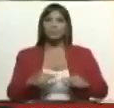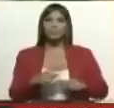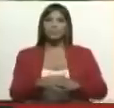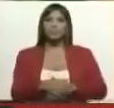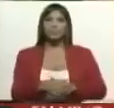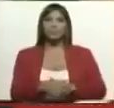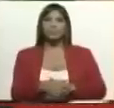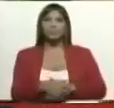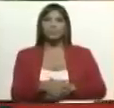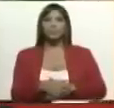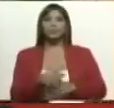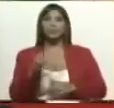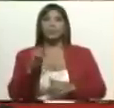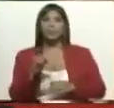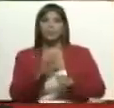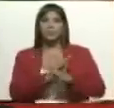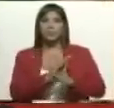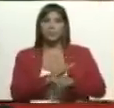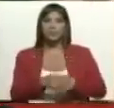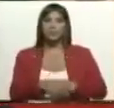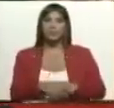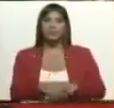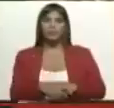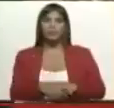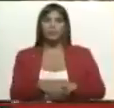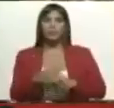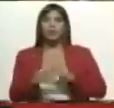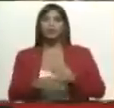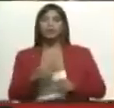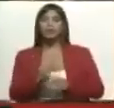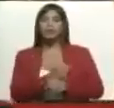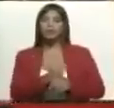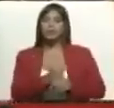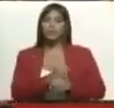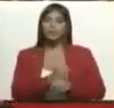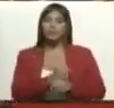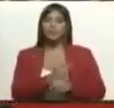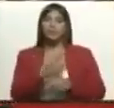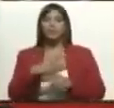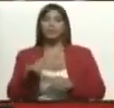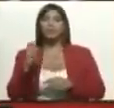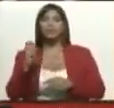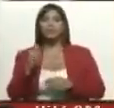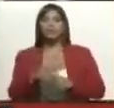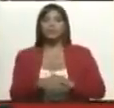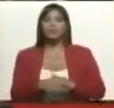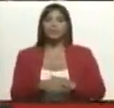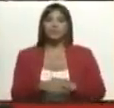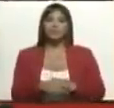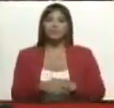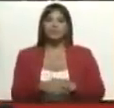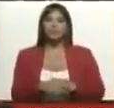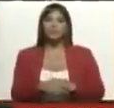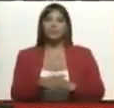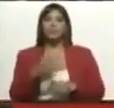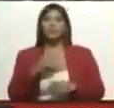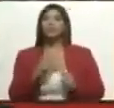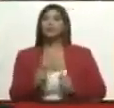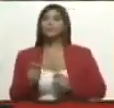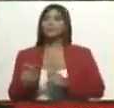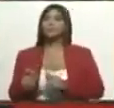Nacional Bolivariana. Y además de eso se cuida haciendo el trabajo constitucional que tenemos